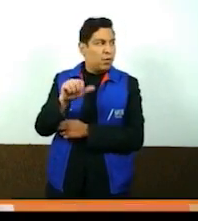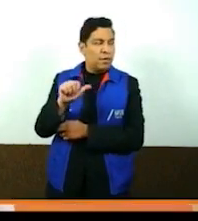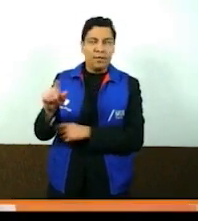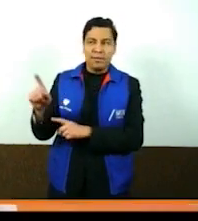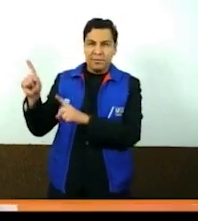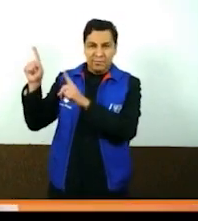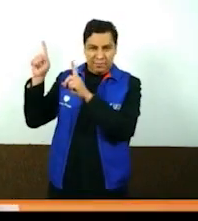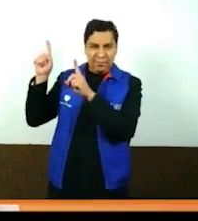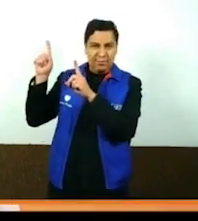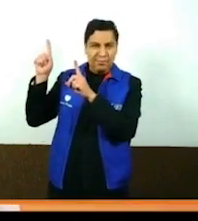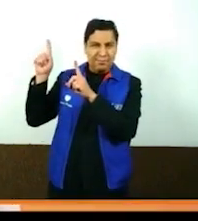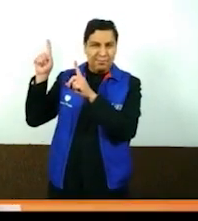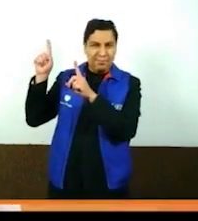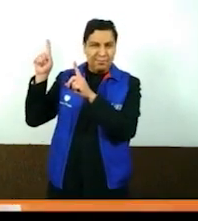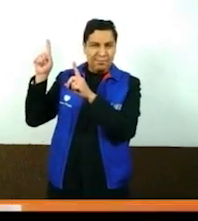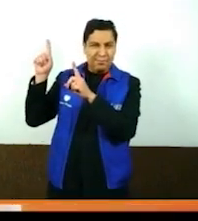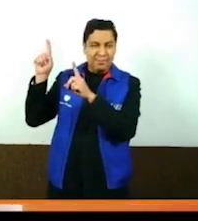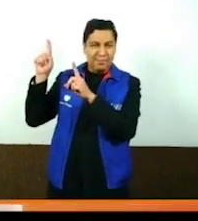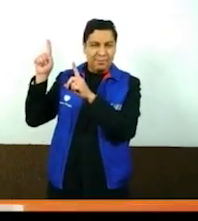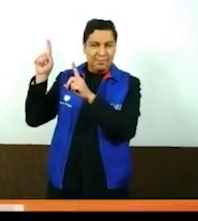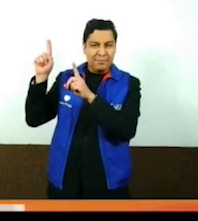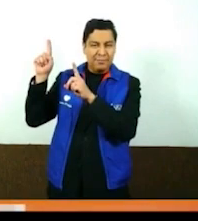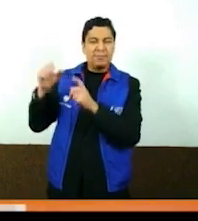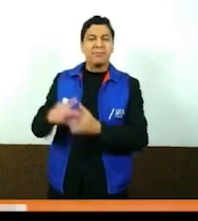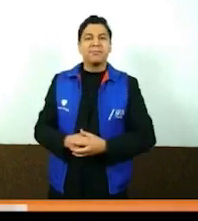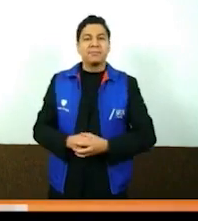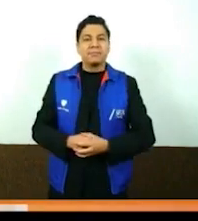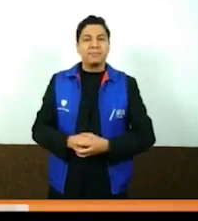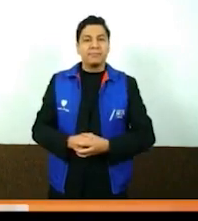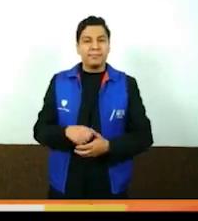Lorena Liévano Zárate.